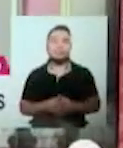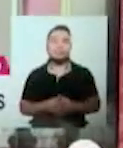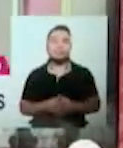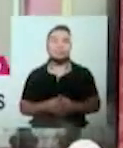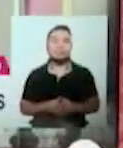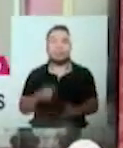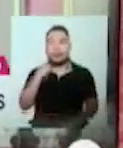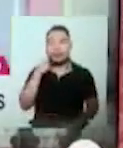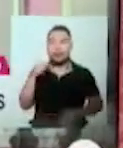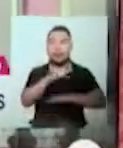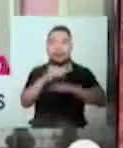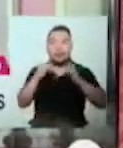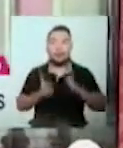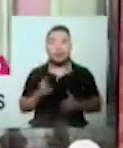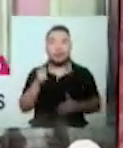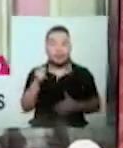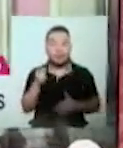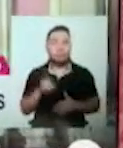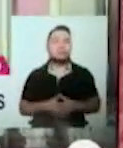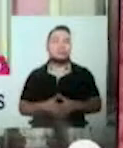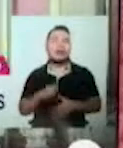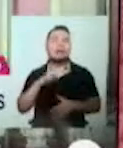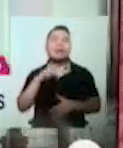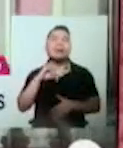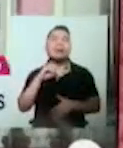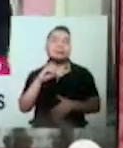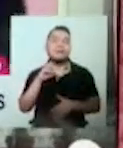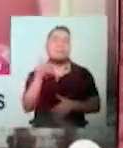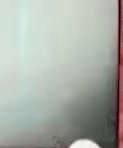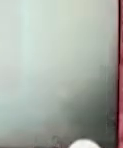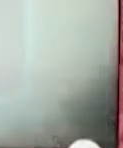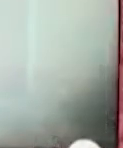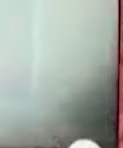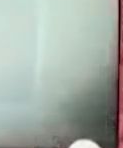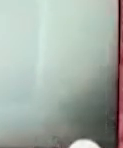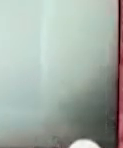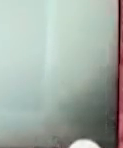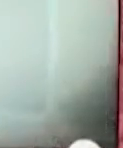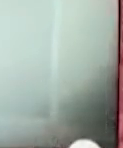puede vaticinar es que de ninguna manera habrá voto